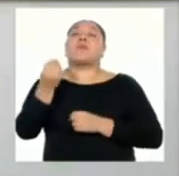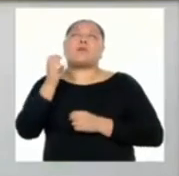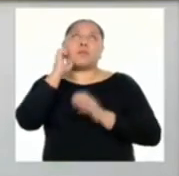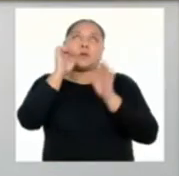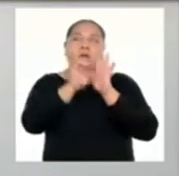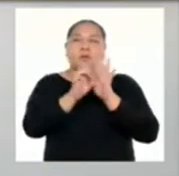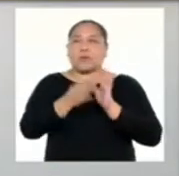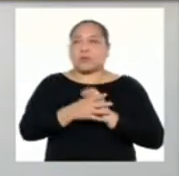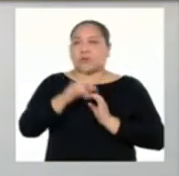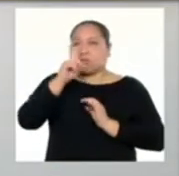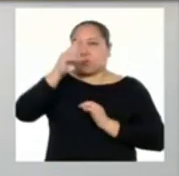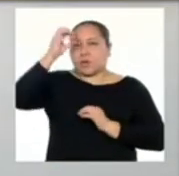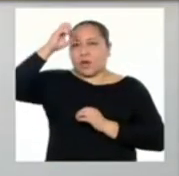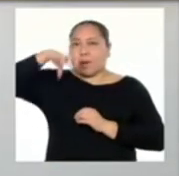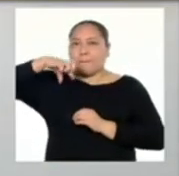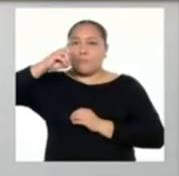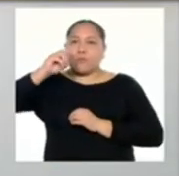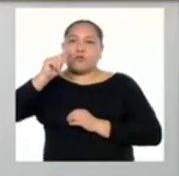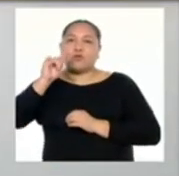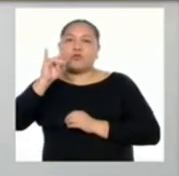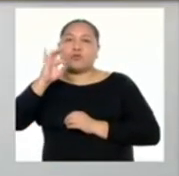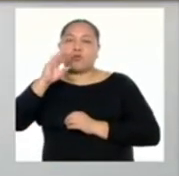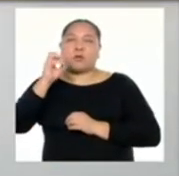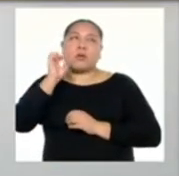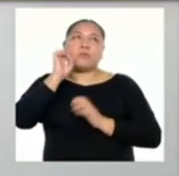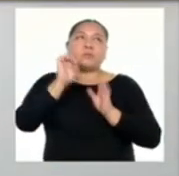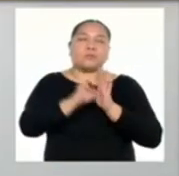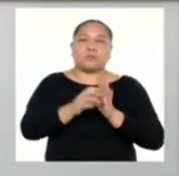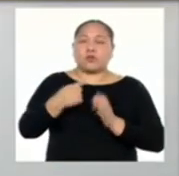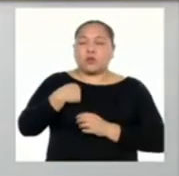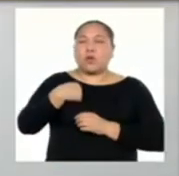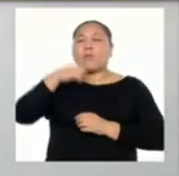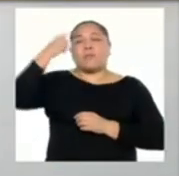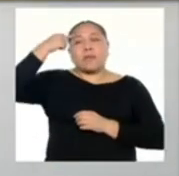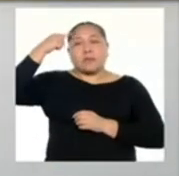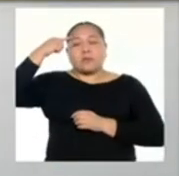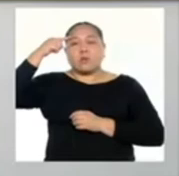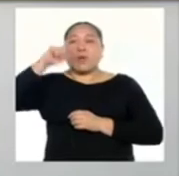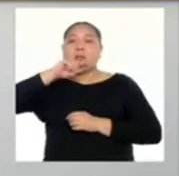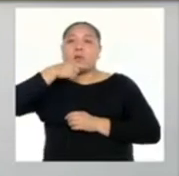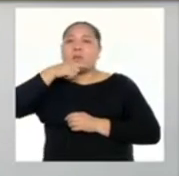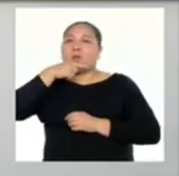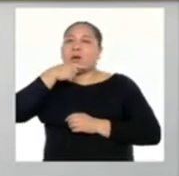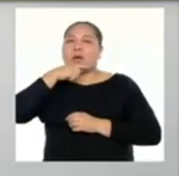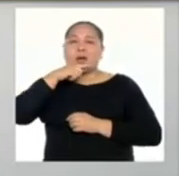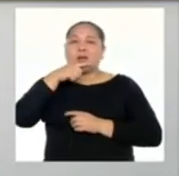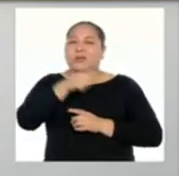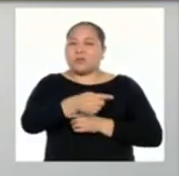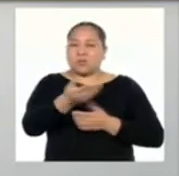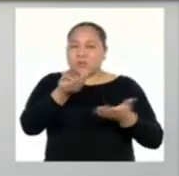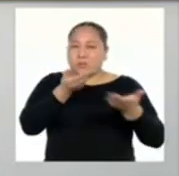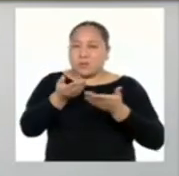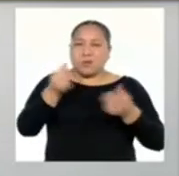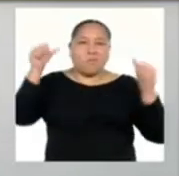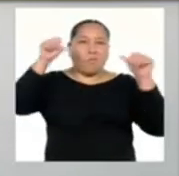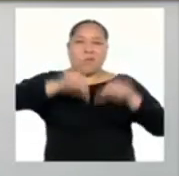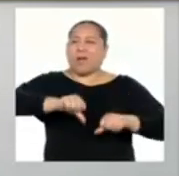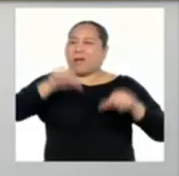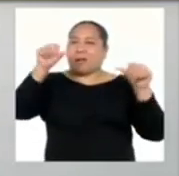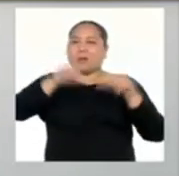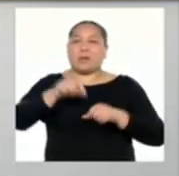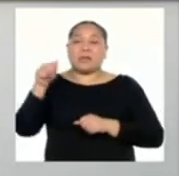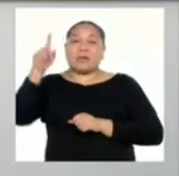ejemplo, una postura podría ser: considero que el trato a la mujer fue cruel. Esa